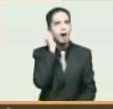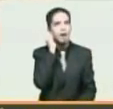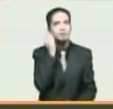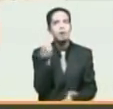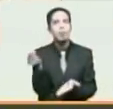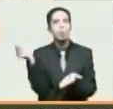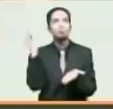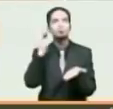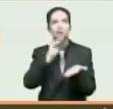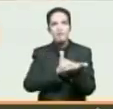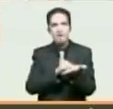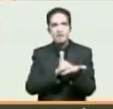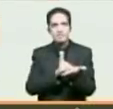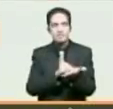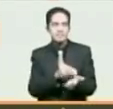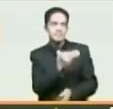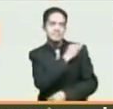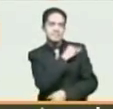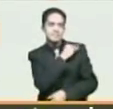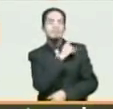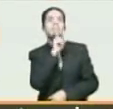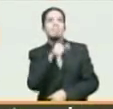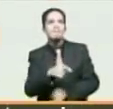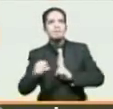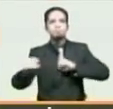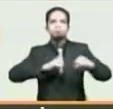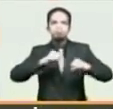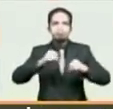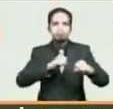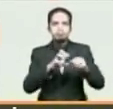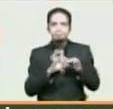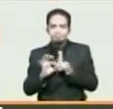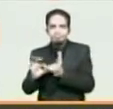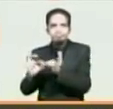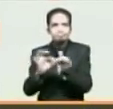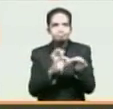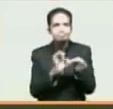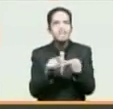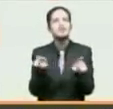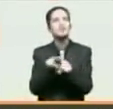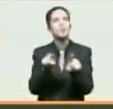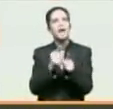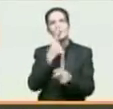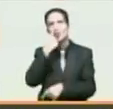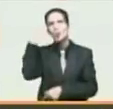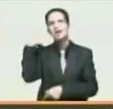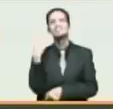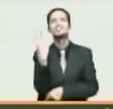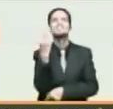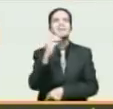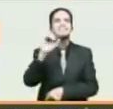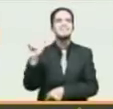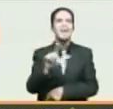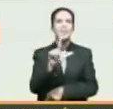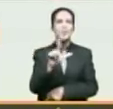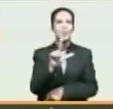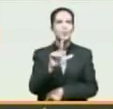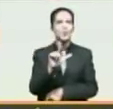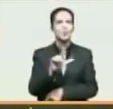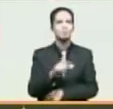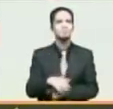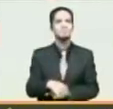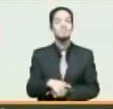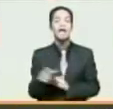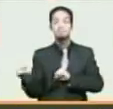nuevamente llamados a actuar como un solo país, como lo hicimos el 30 de julio del año 2017. A